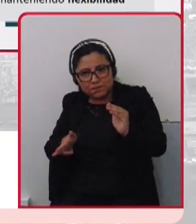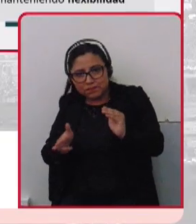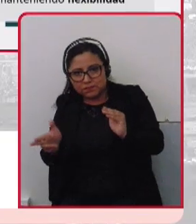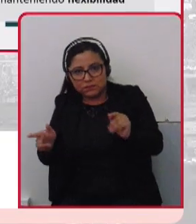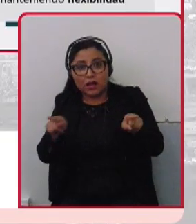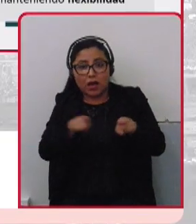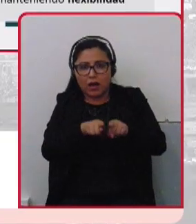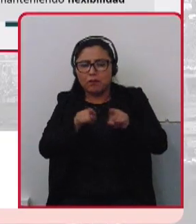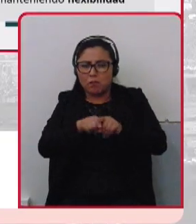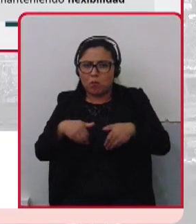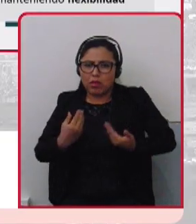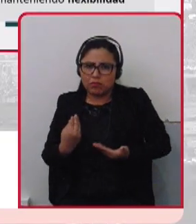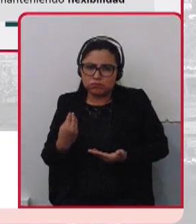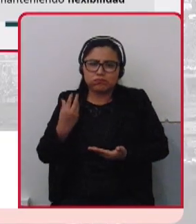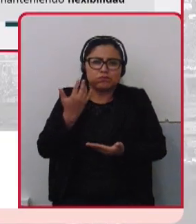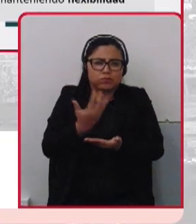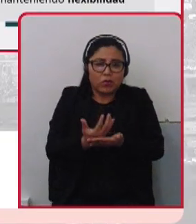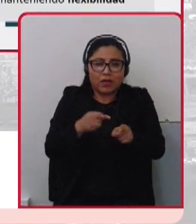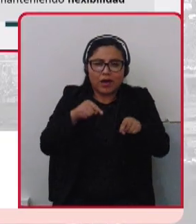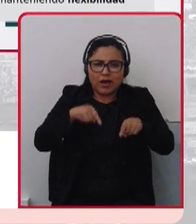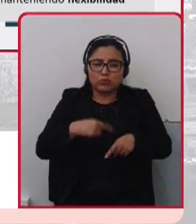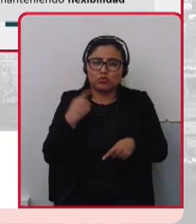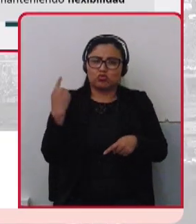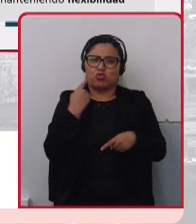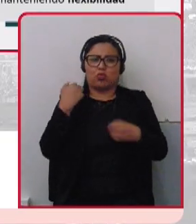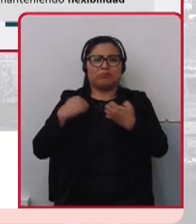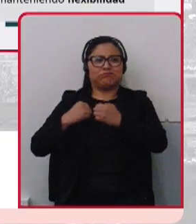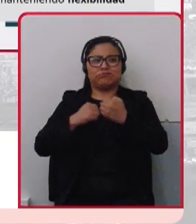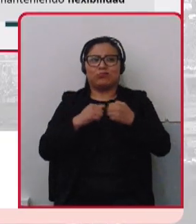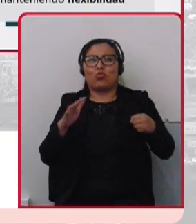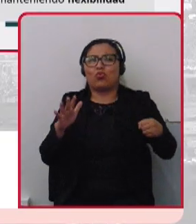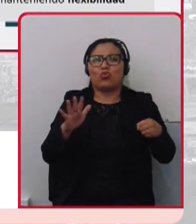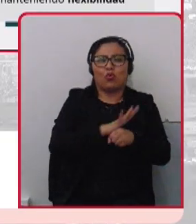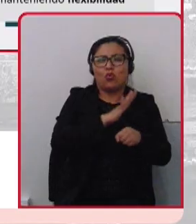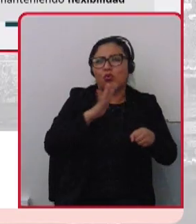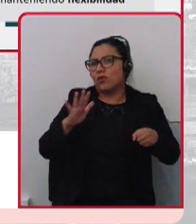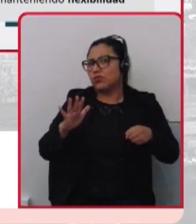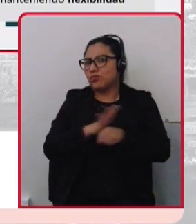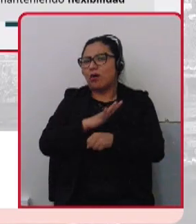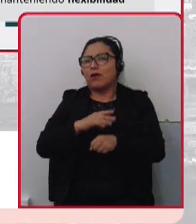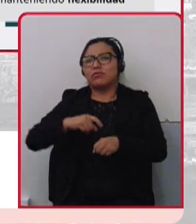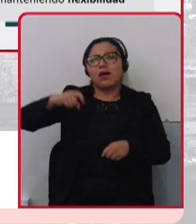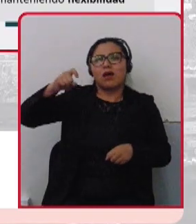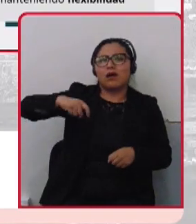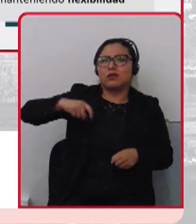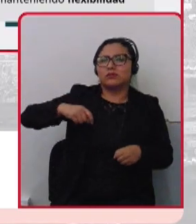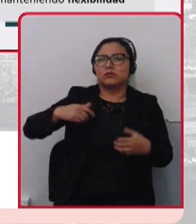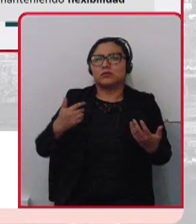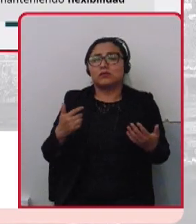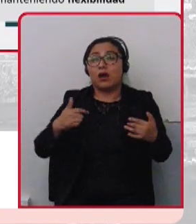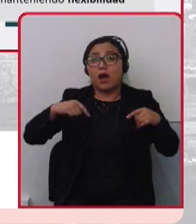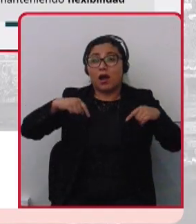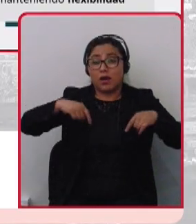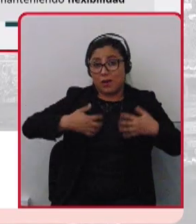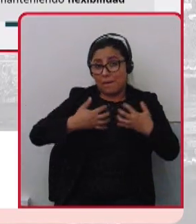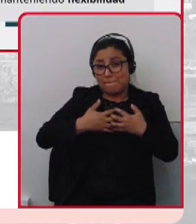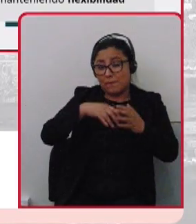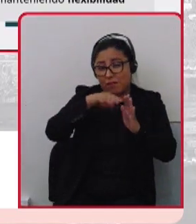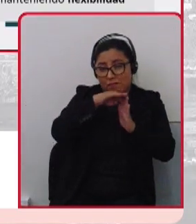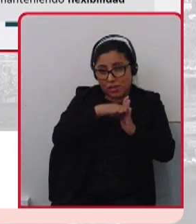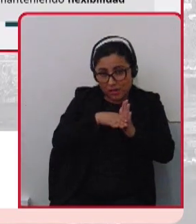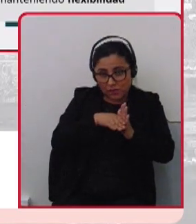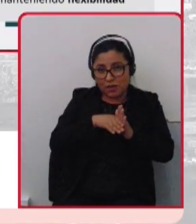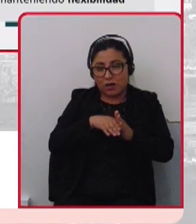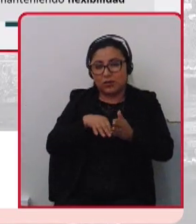es bueno resaltar de que este sistema por sí sola no cubre toda la demanda, no solamente para minimizar